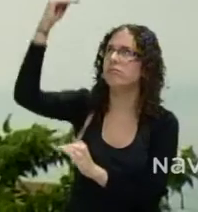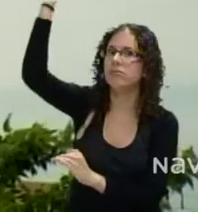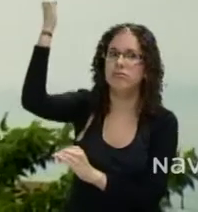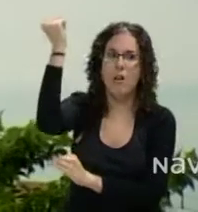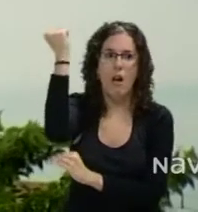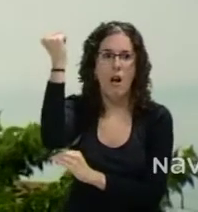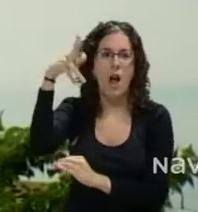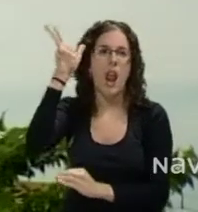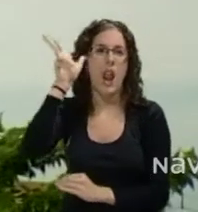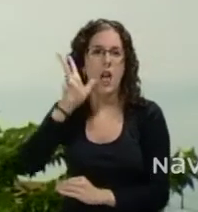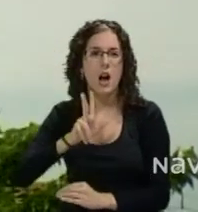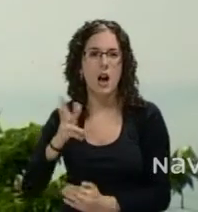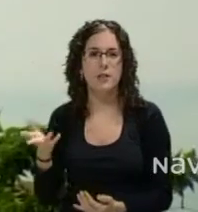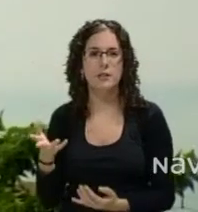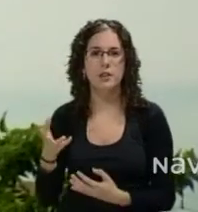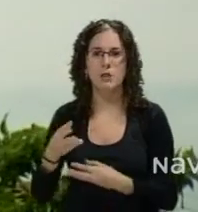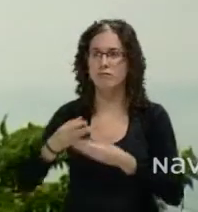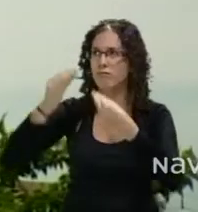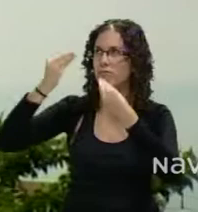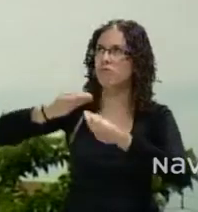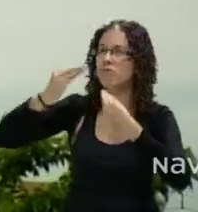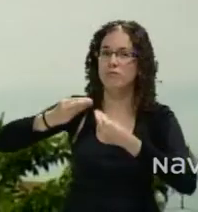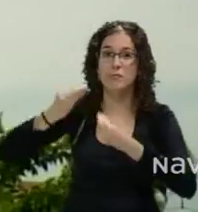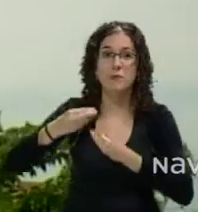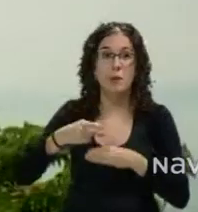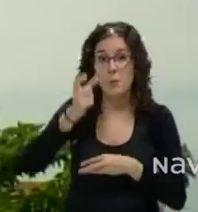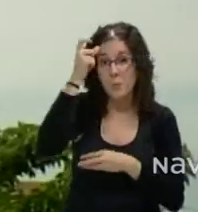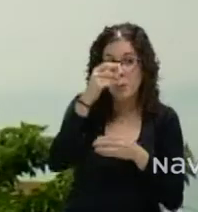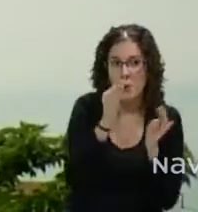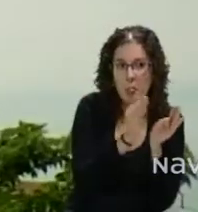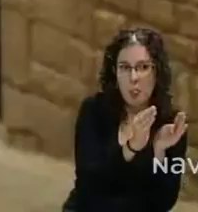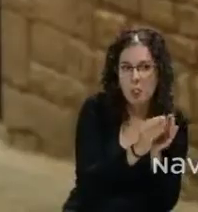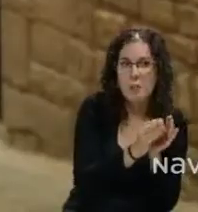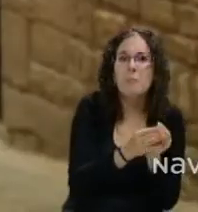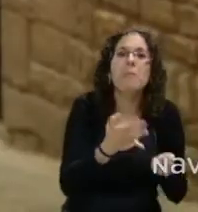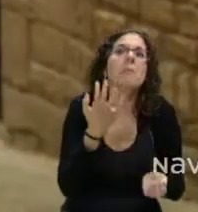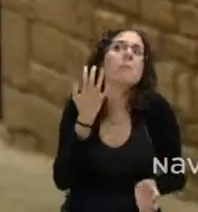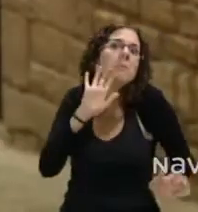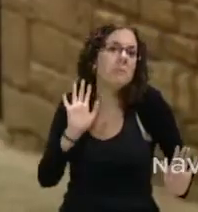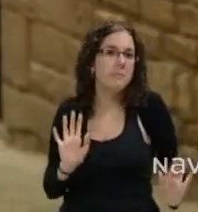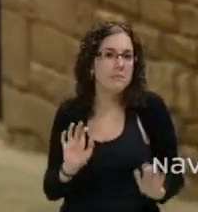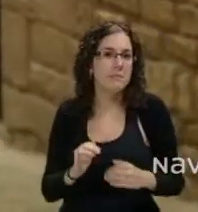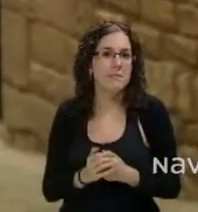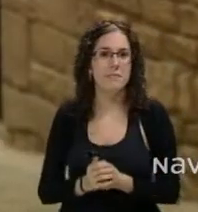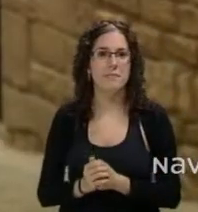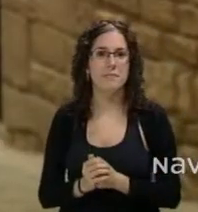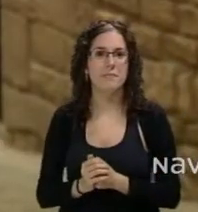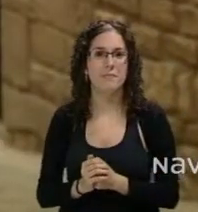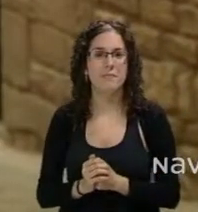bien hecha, para un pueblo tan pequeño, pues es un poco curioso. Pero hay